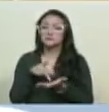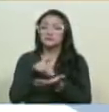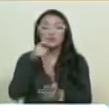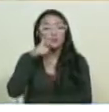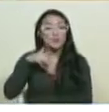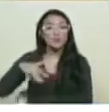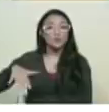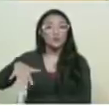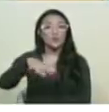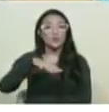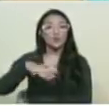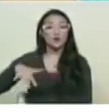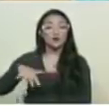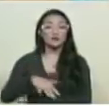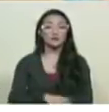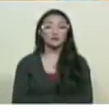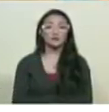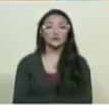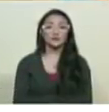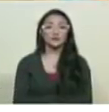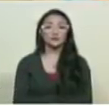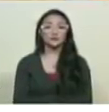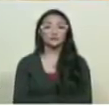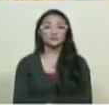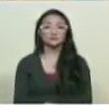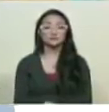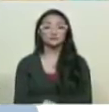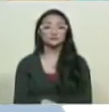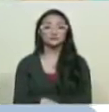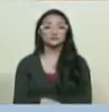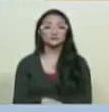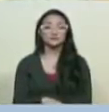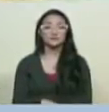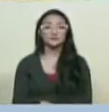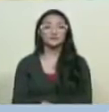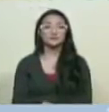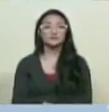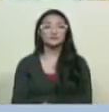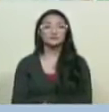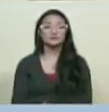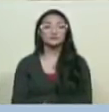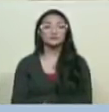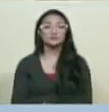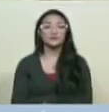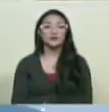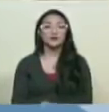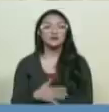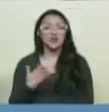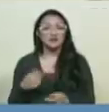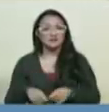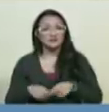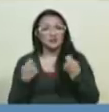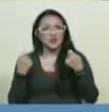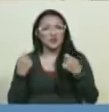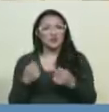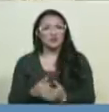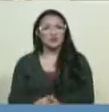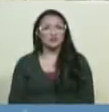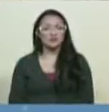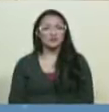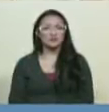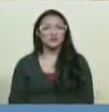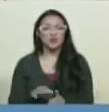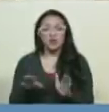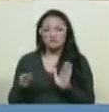pueblo, quieren calificar y quieren estigmatizar a nuestro país como un Estado al margen